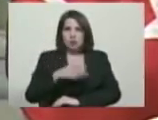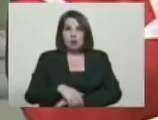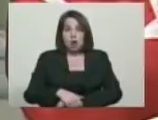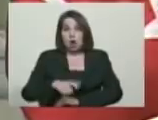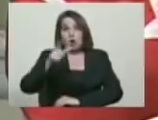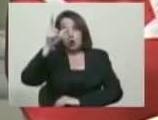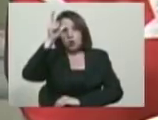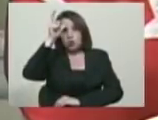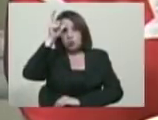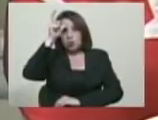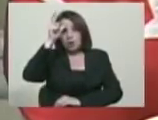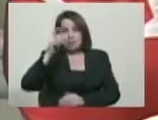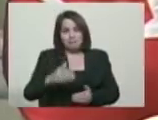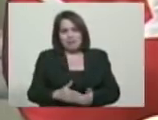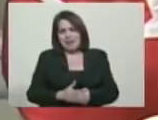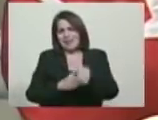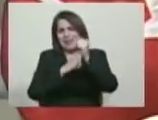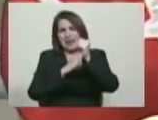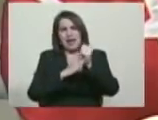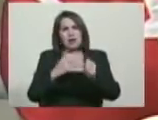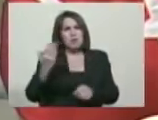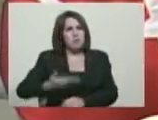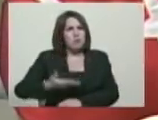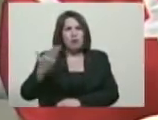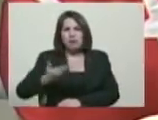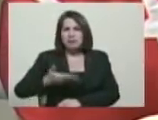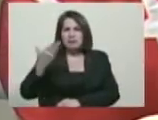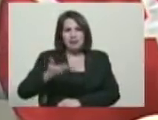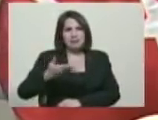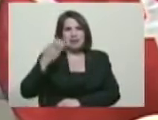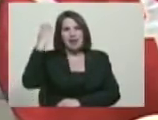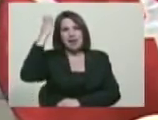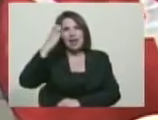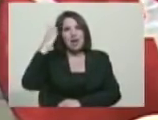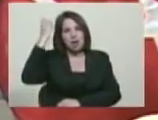Turquía tiene un liderazgo muy importante en la región euroasiática